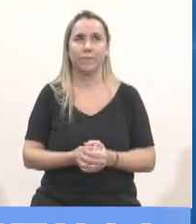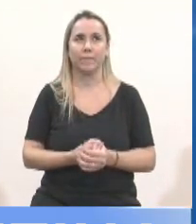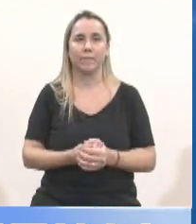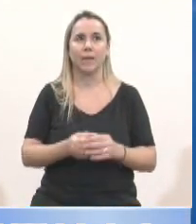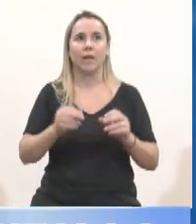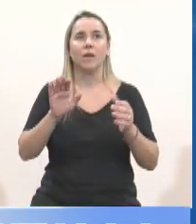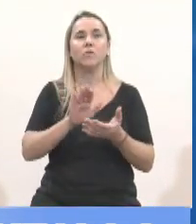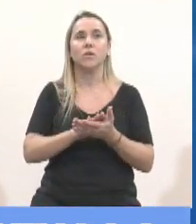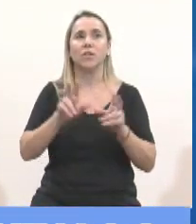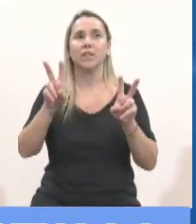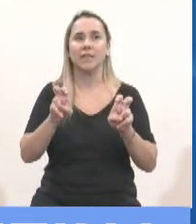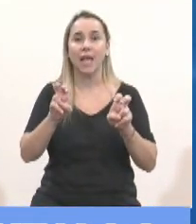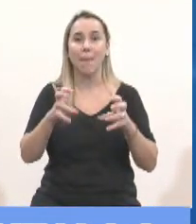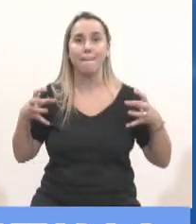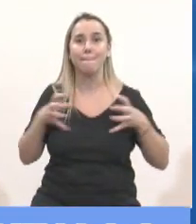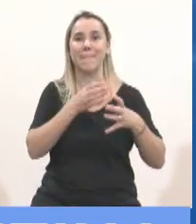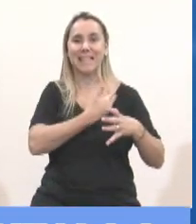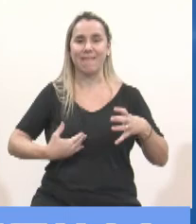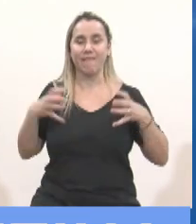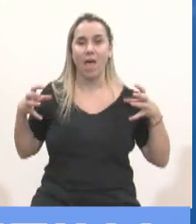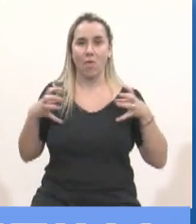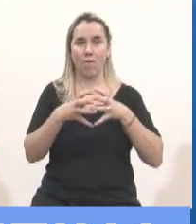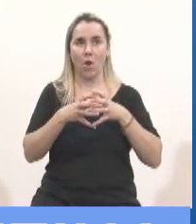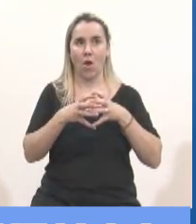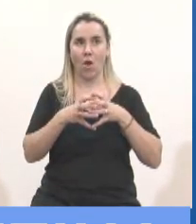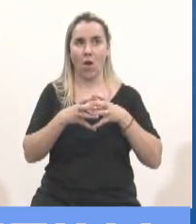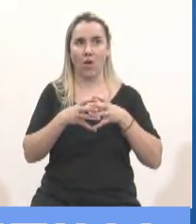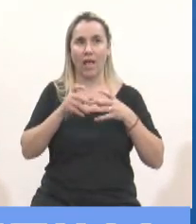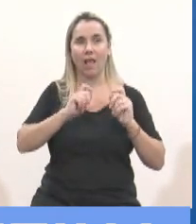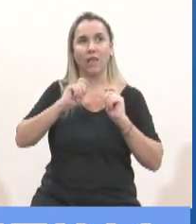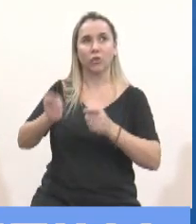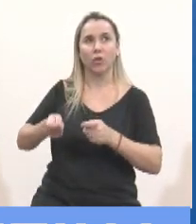respete el tema de las presidencias de bloque, en el sentido del uso de la